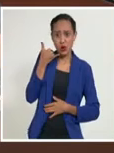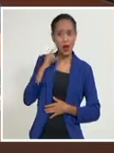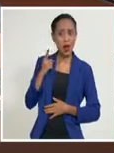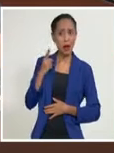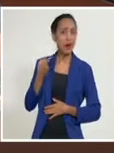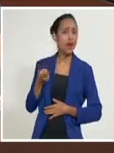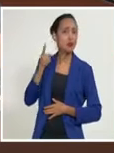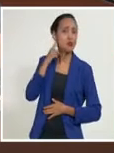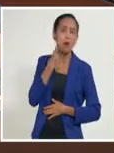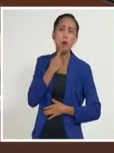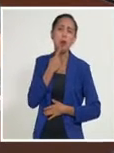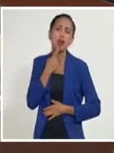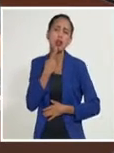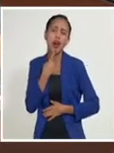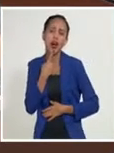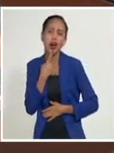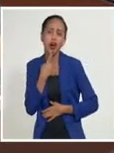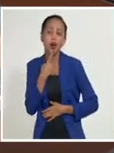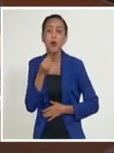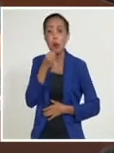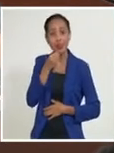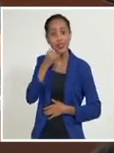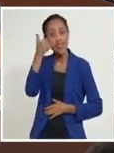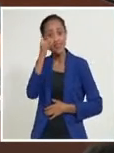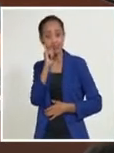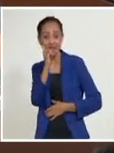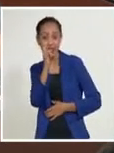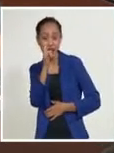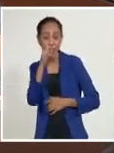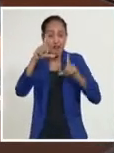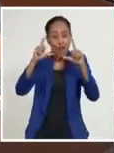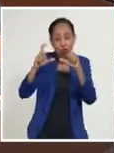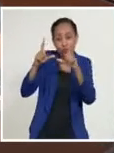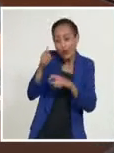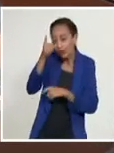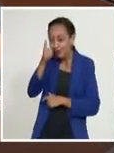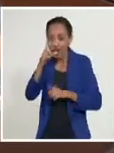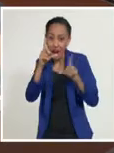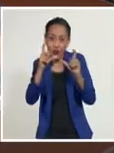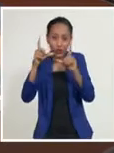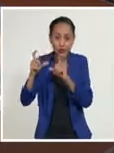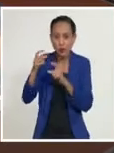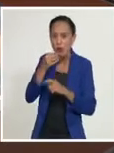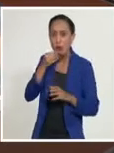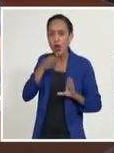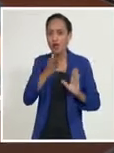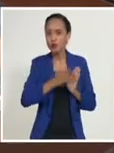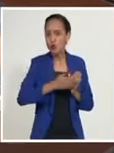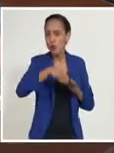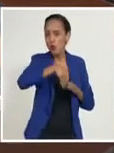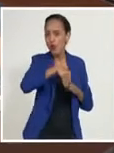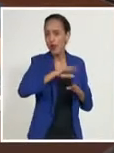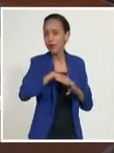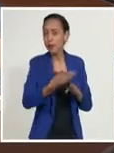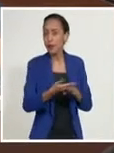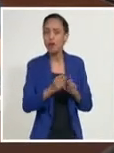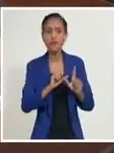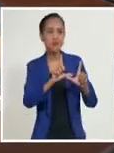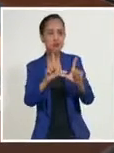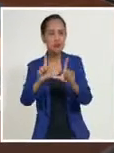volvería el que pueden tirar fotografía y que pueden ser fotografías que pueden archivar y pueden después poner en sus casas